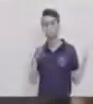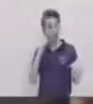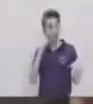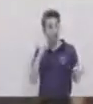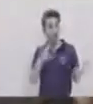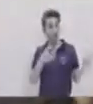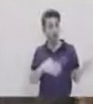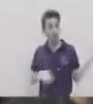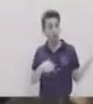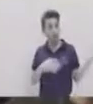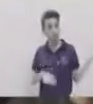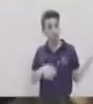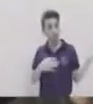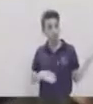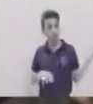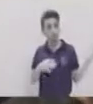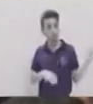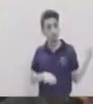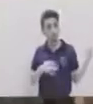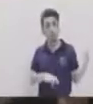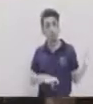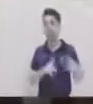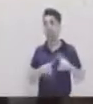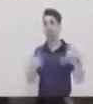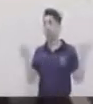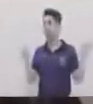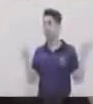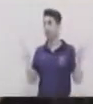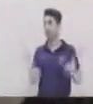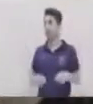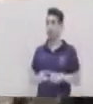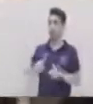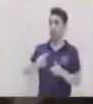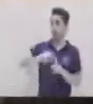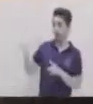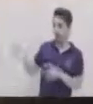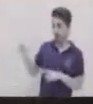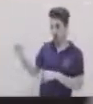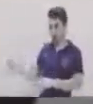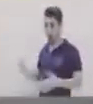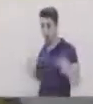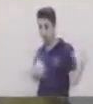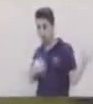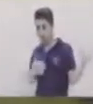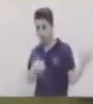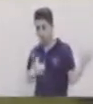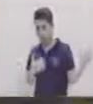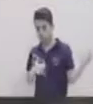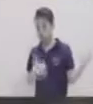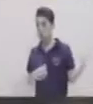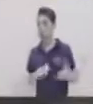¿Pueden escuchar la diferencia en el sonido? ¿Escuchen este? Muy bien. Y la otra que tengo por acá